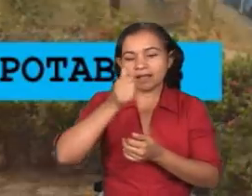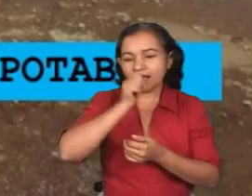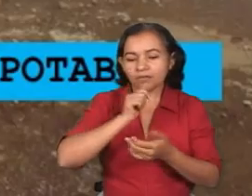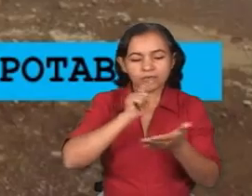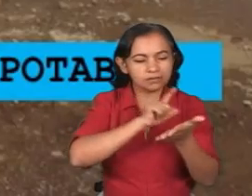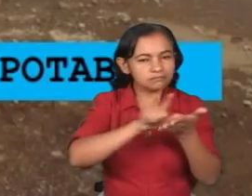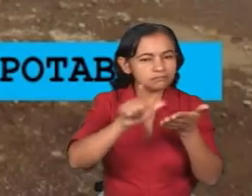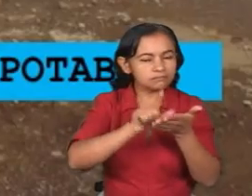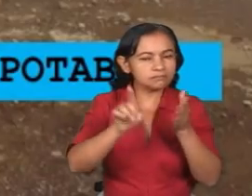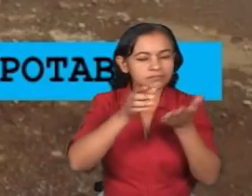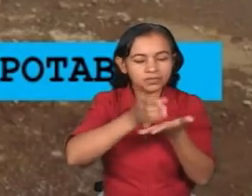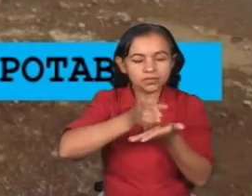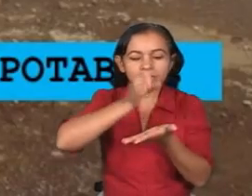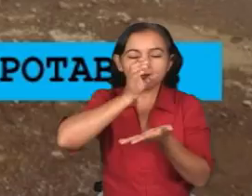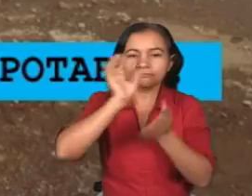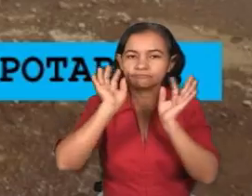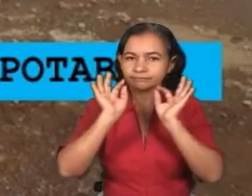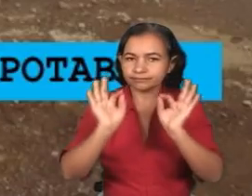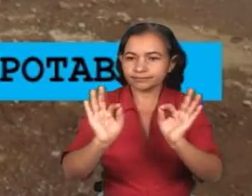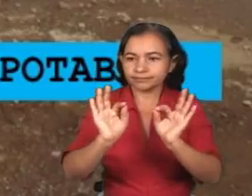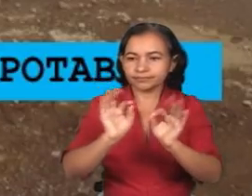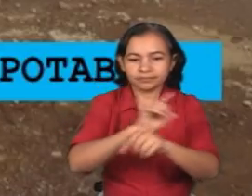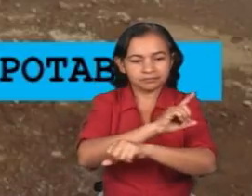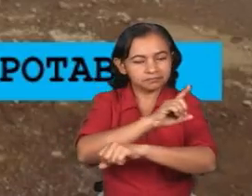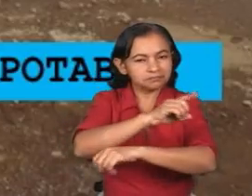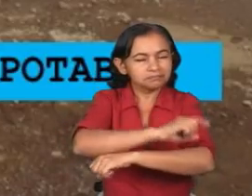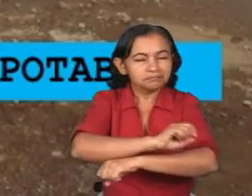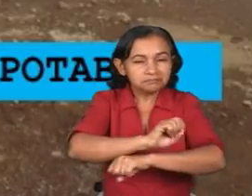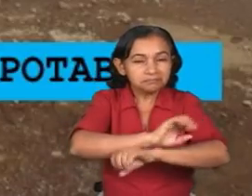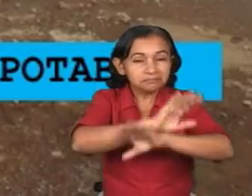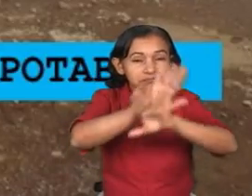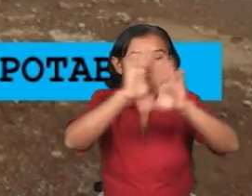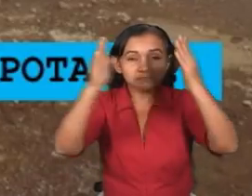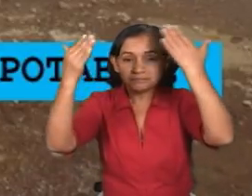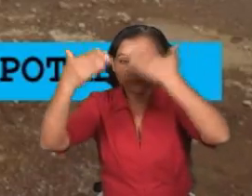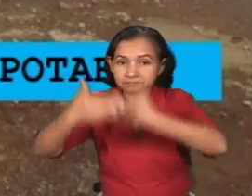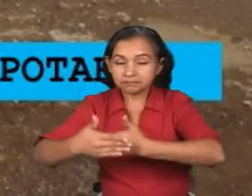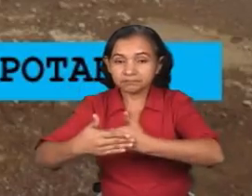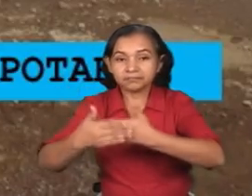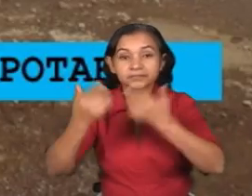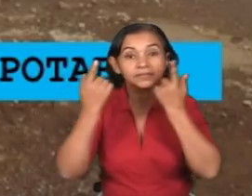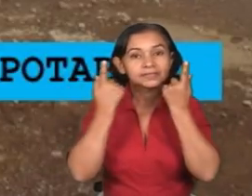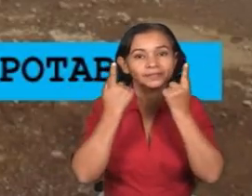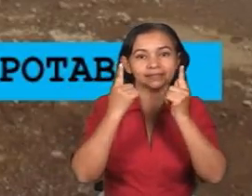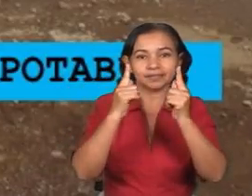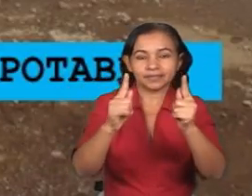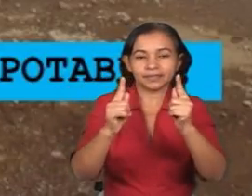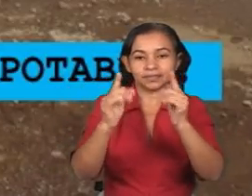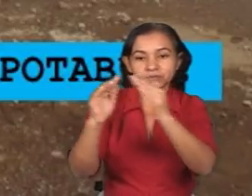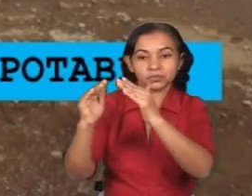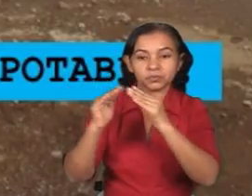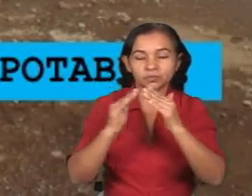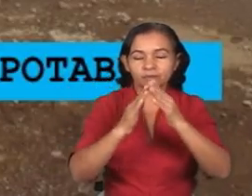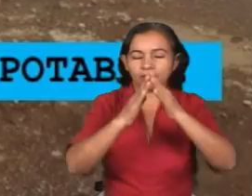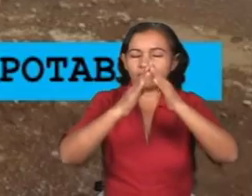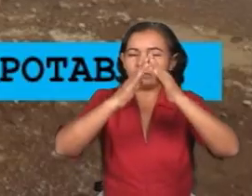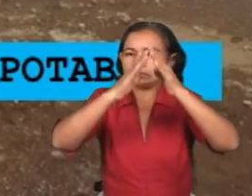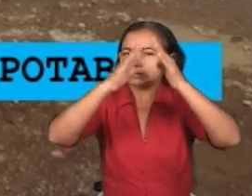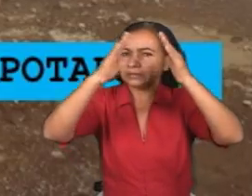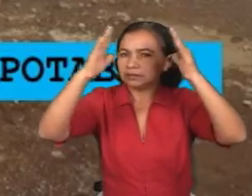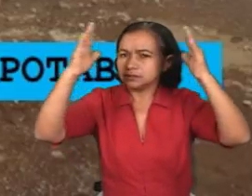calidad, pero además las 24 horas del día. Y yo podría comenzar a mencionarte, por ejemplo, ahí tener el proyecto de Chinandega, una ciudad muy grande que